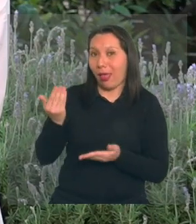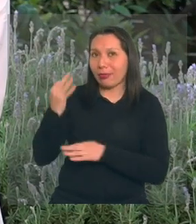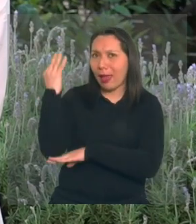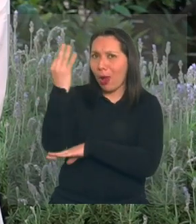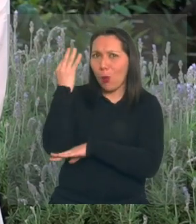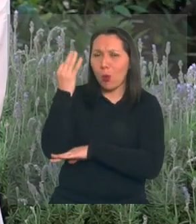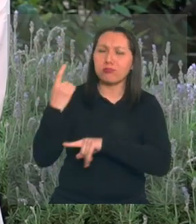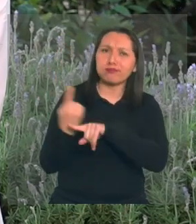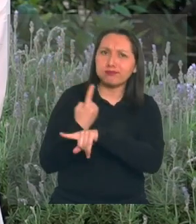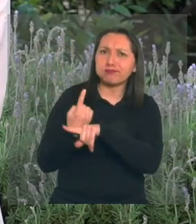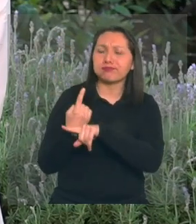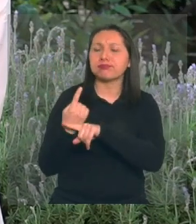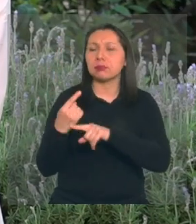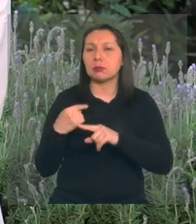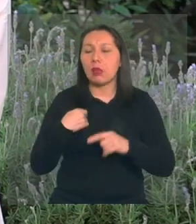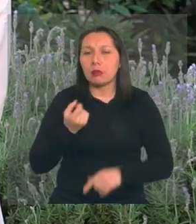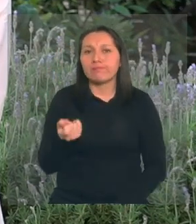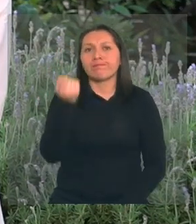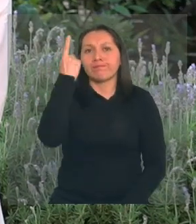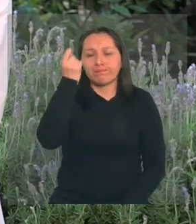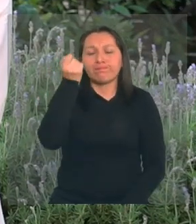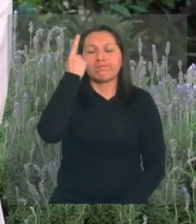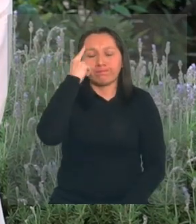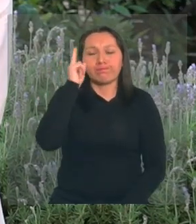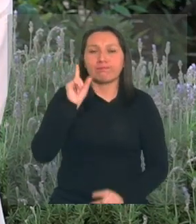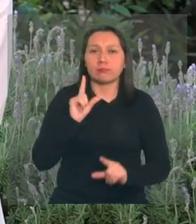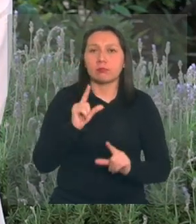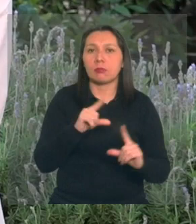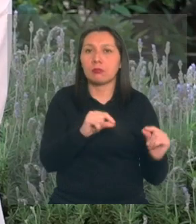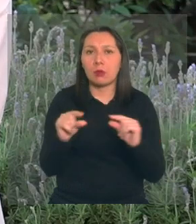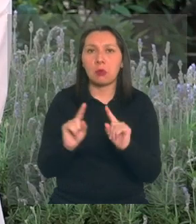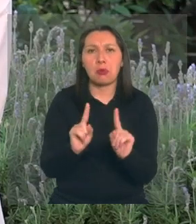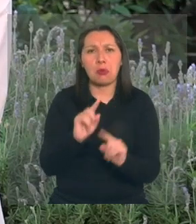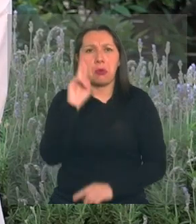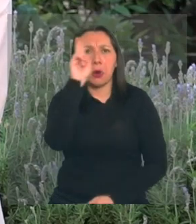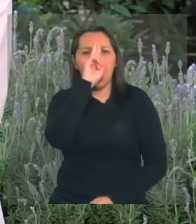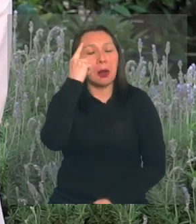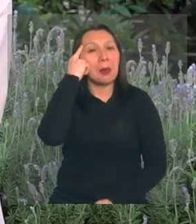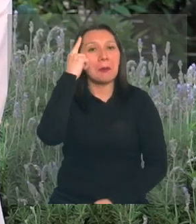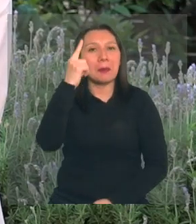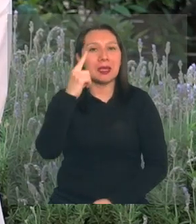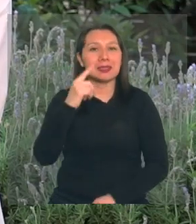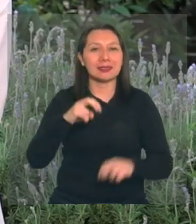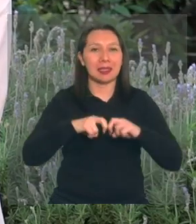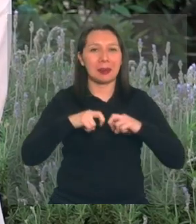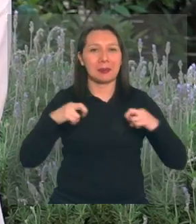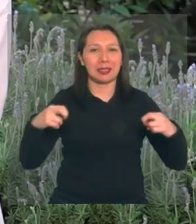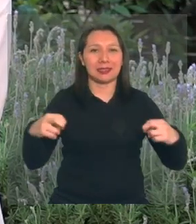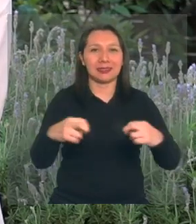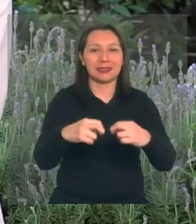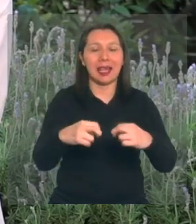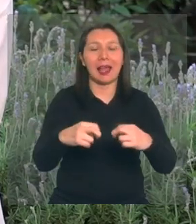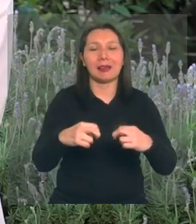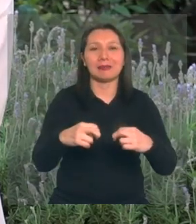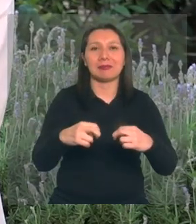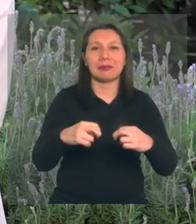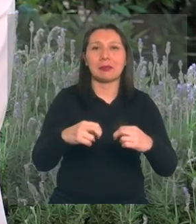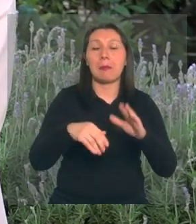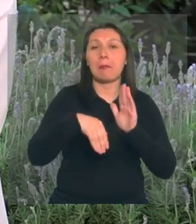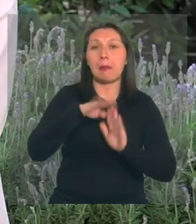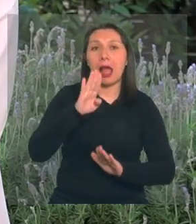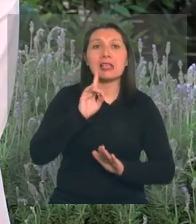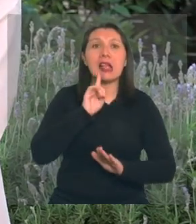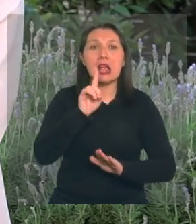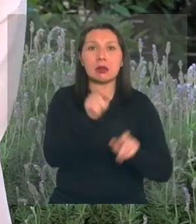en la reunión, nos dábamos cuenta que ya no era raro estar en una mesa donde la mayoría